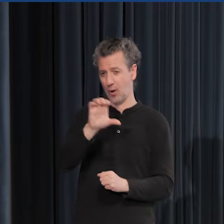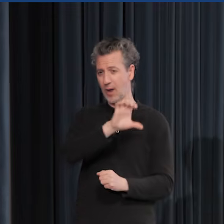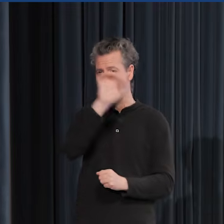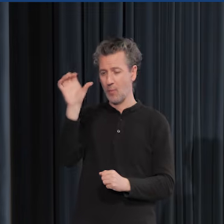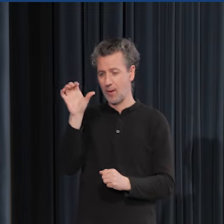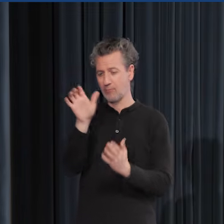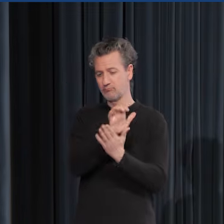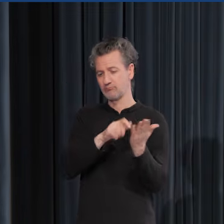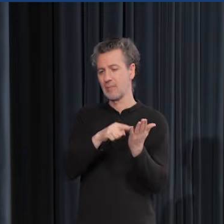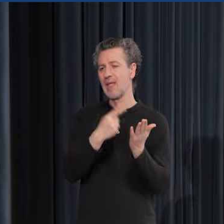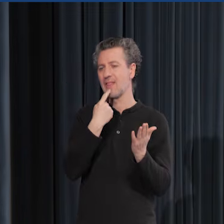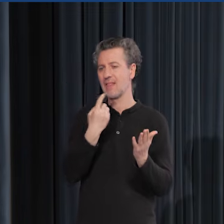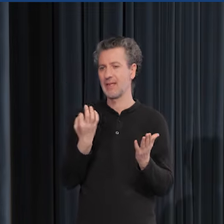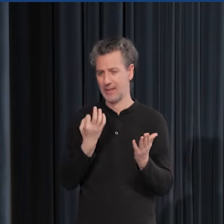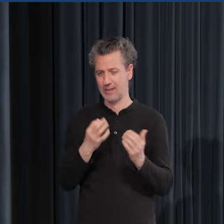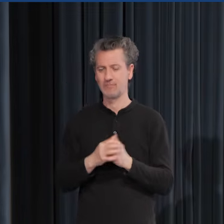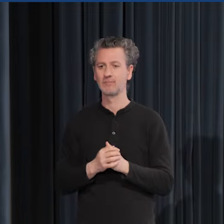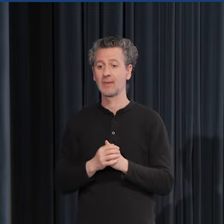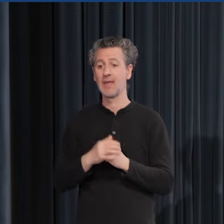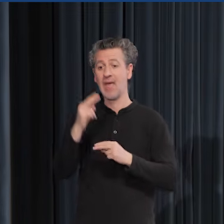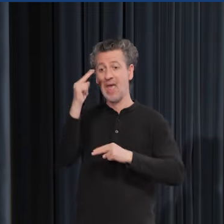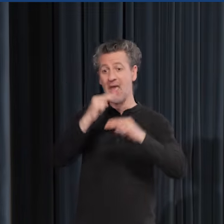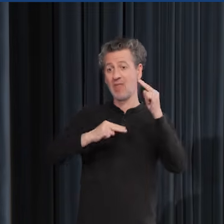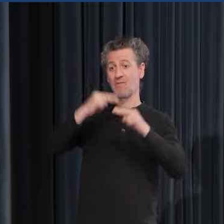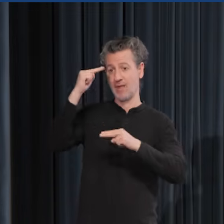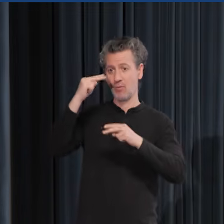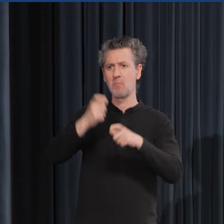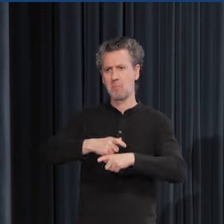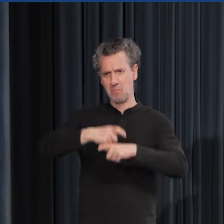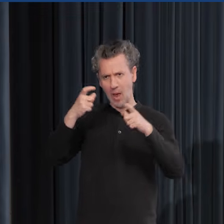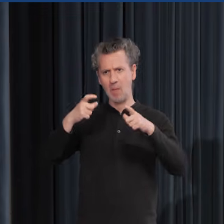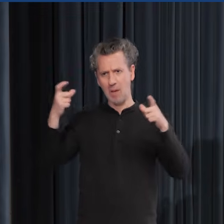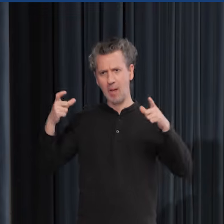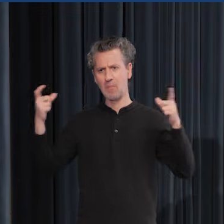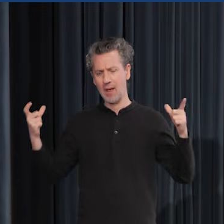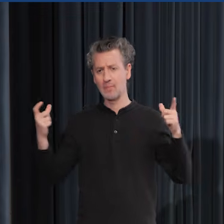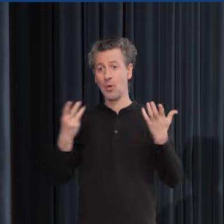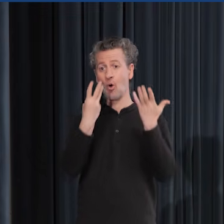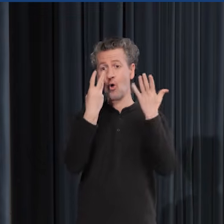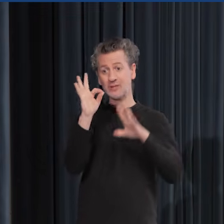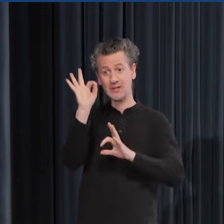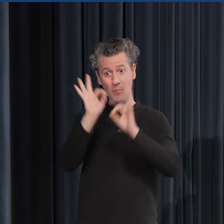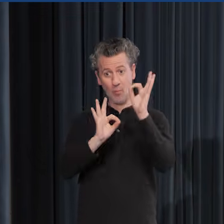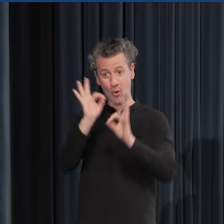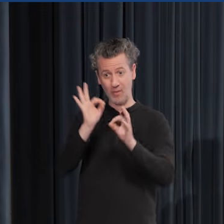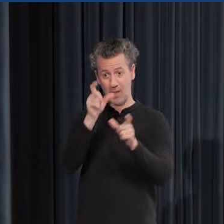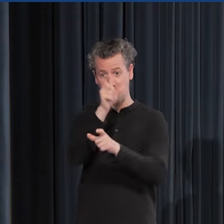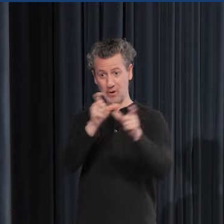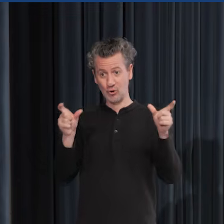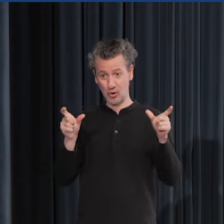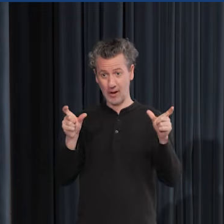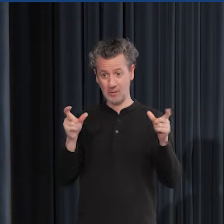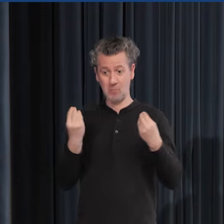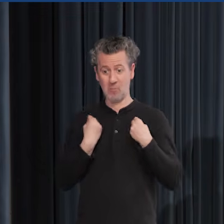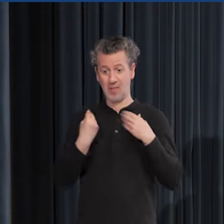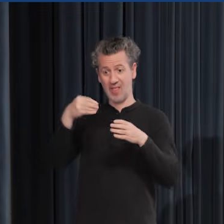decía que las edificaciones van a aumentar y que el 80% de la población en Europa vamos a vivir